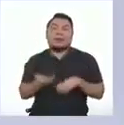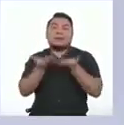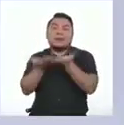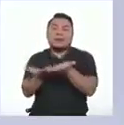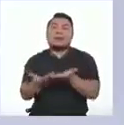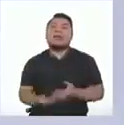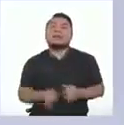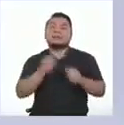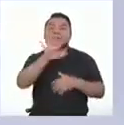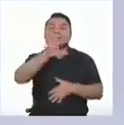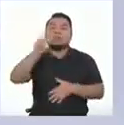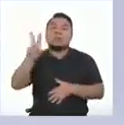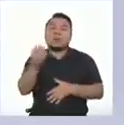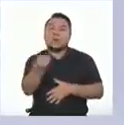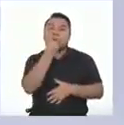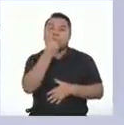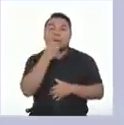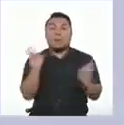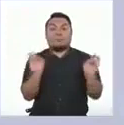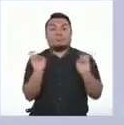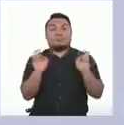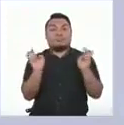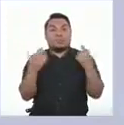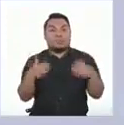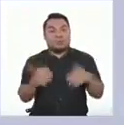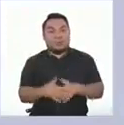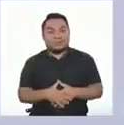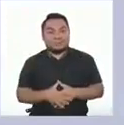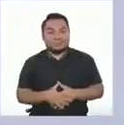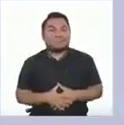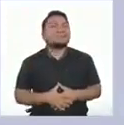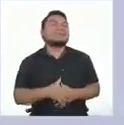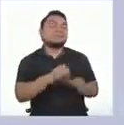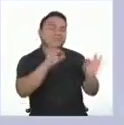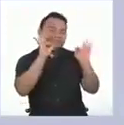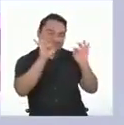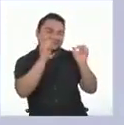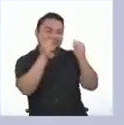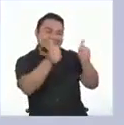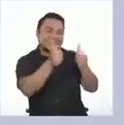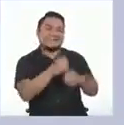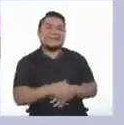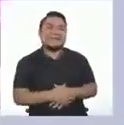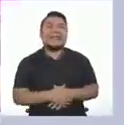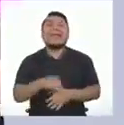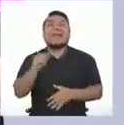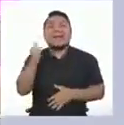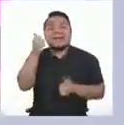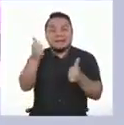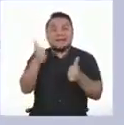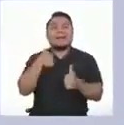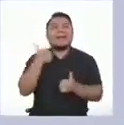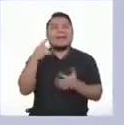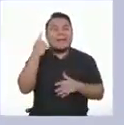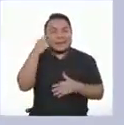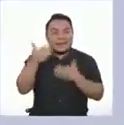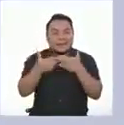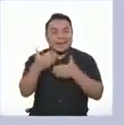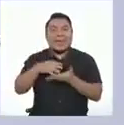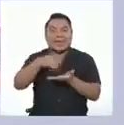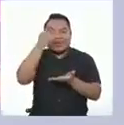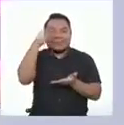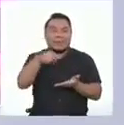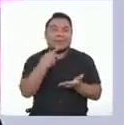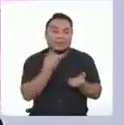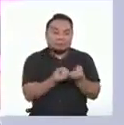proporcionan 52 gramos de proteína. ¡Excelente, Patricia! ¡Qué genial! Apenas llegue a casa haré el